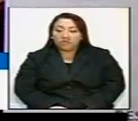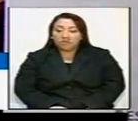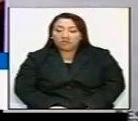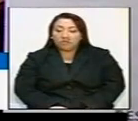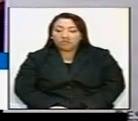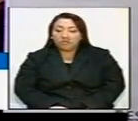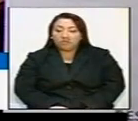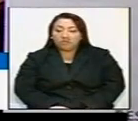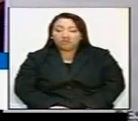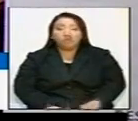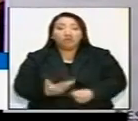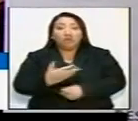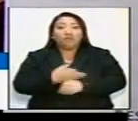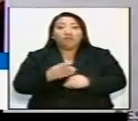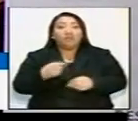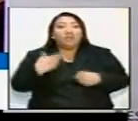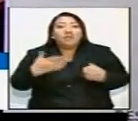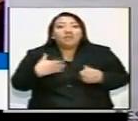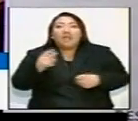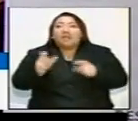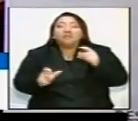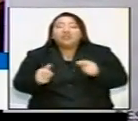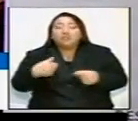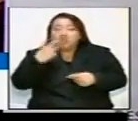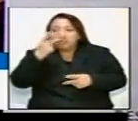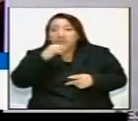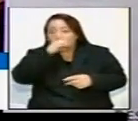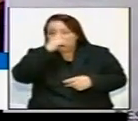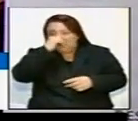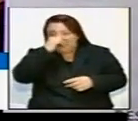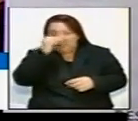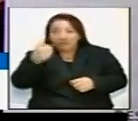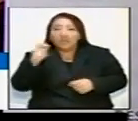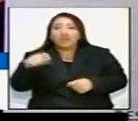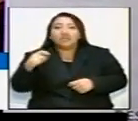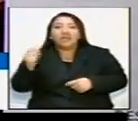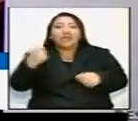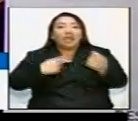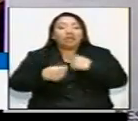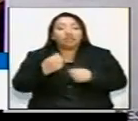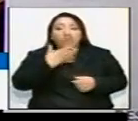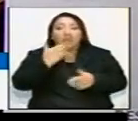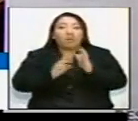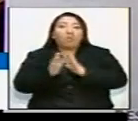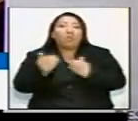y nuevas formas de satisfacer a la demanda de los clientes.